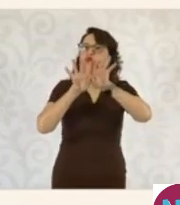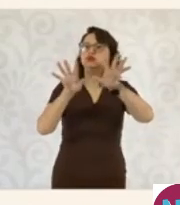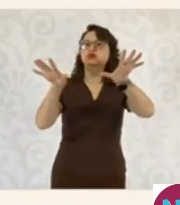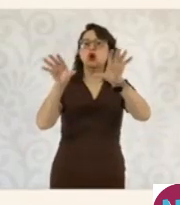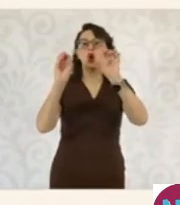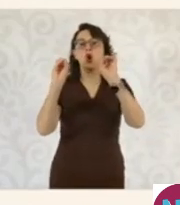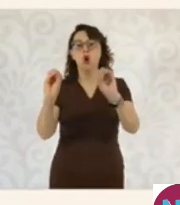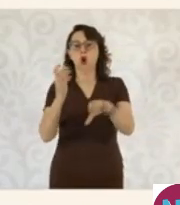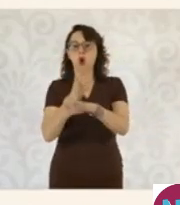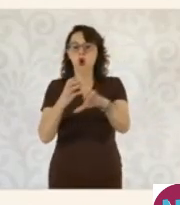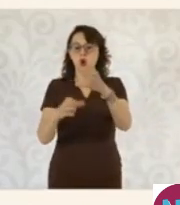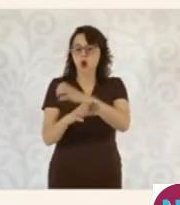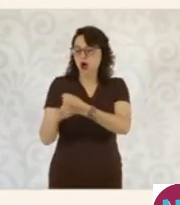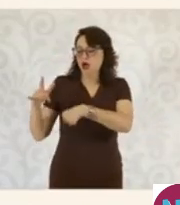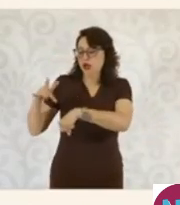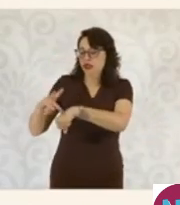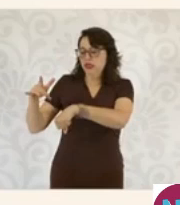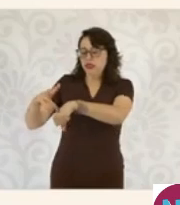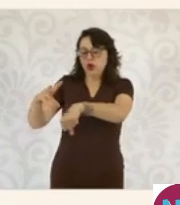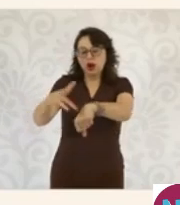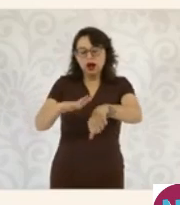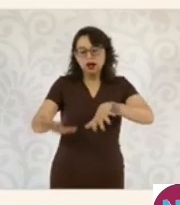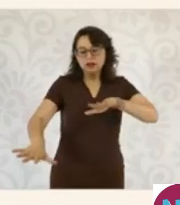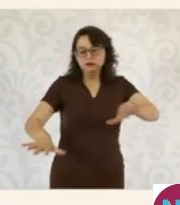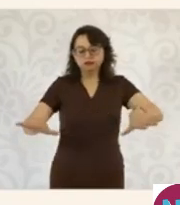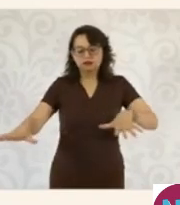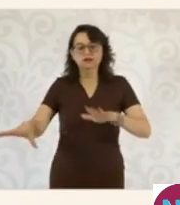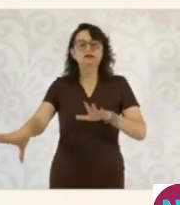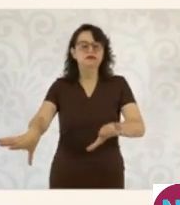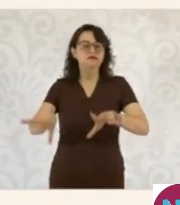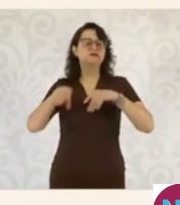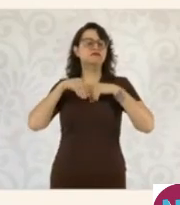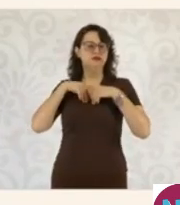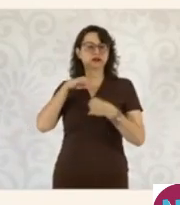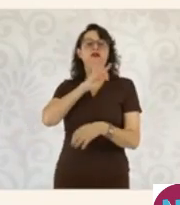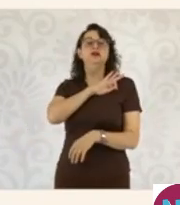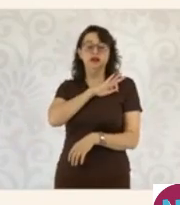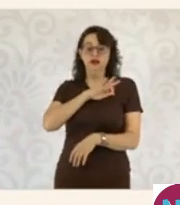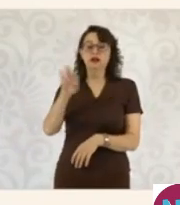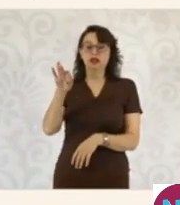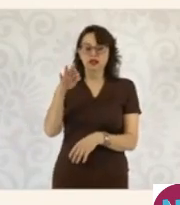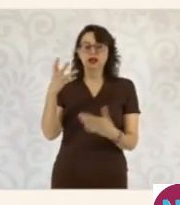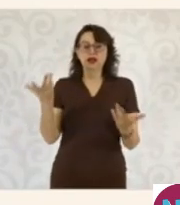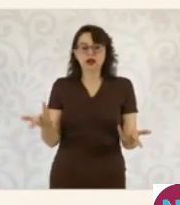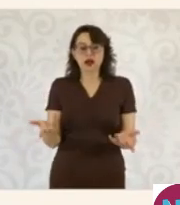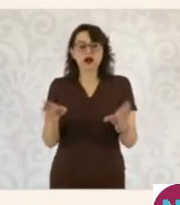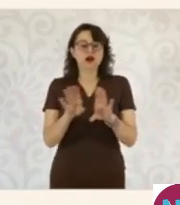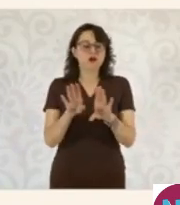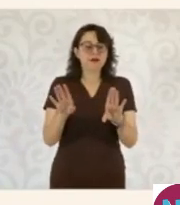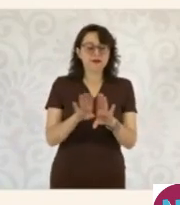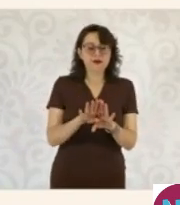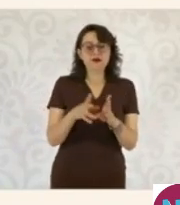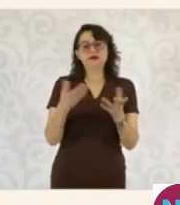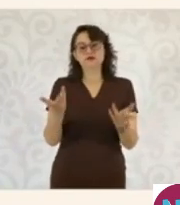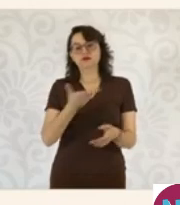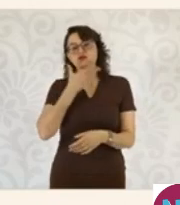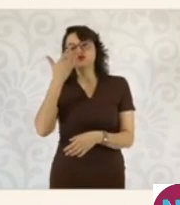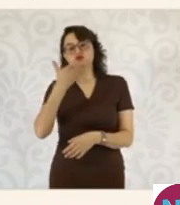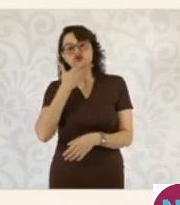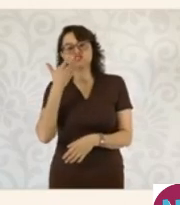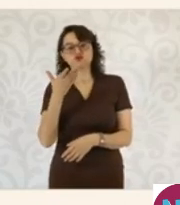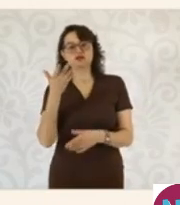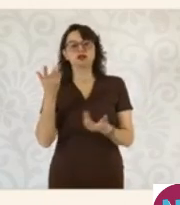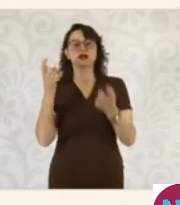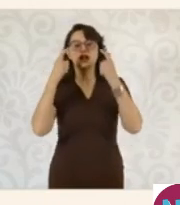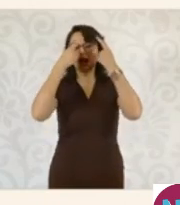tocar superficies que contienen el virus que una persona infectada pudo dejar. Normalmente se presenta, como lo ven ahí, con